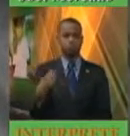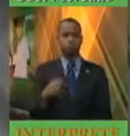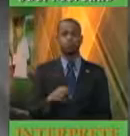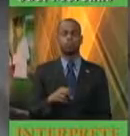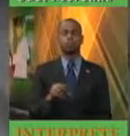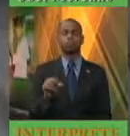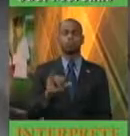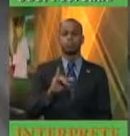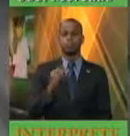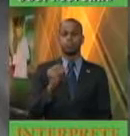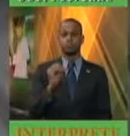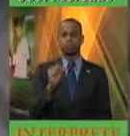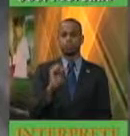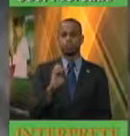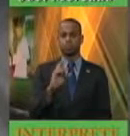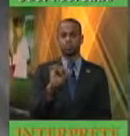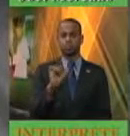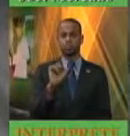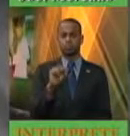en María Trinidad Sánchez y José Ramón